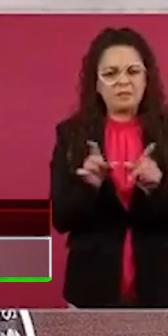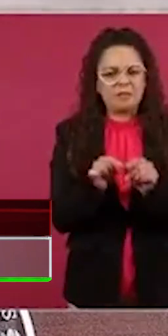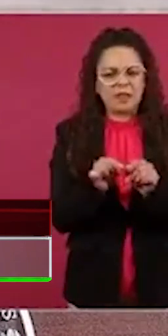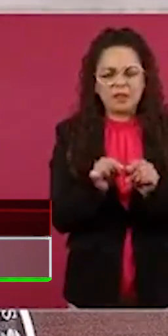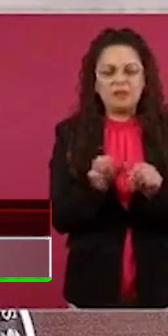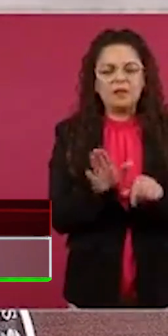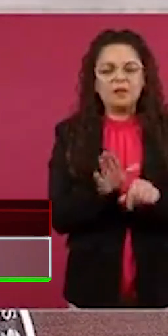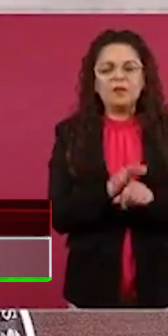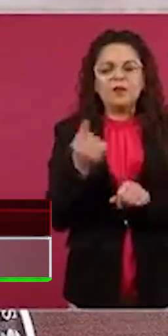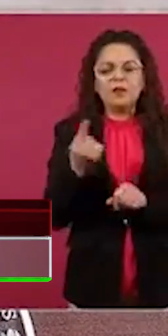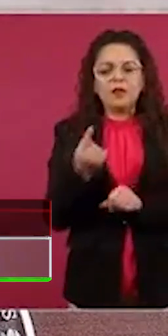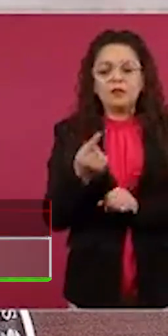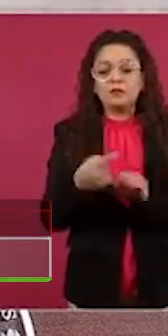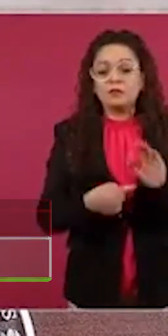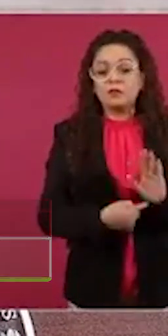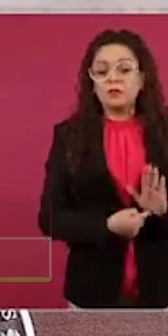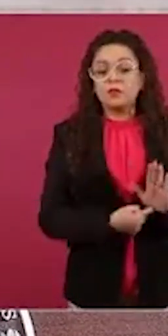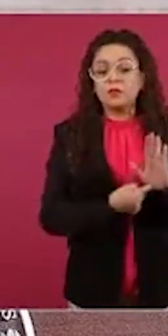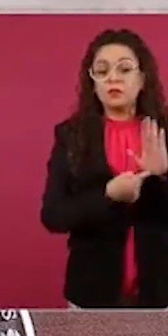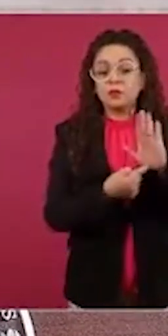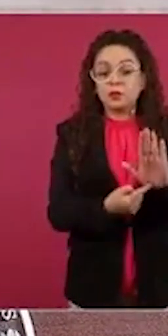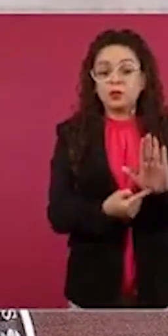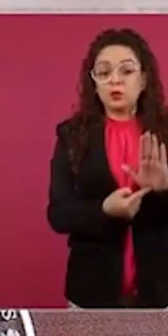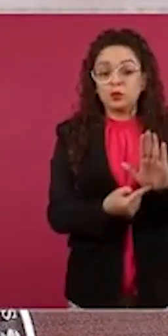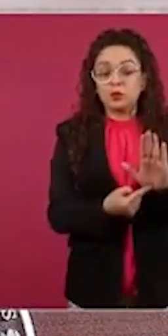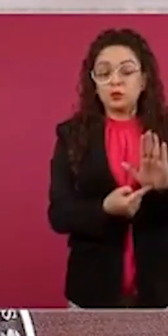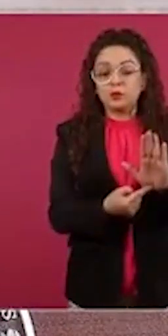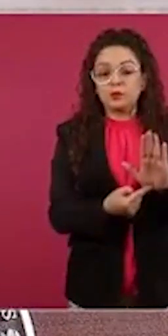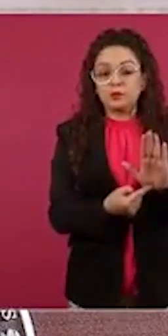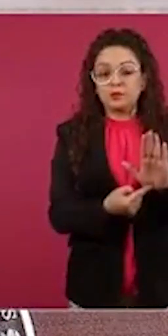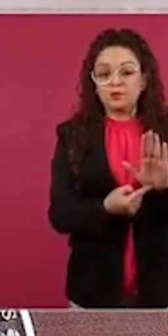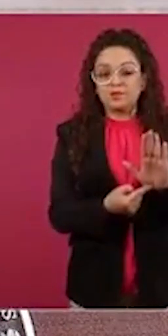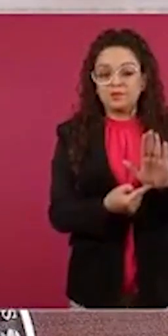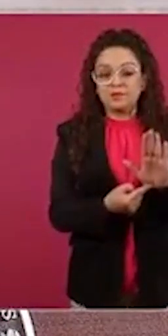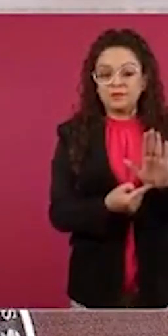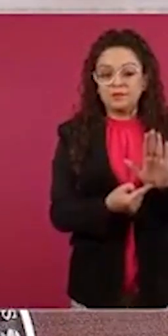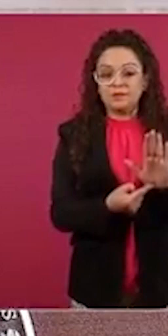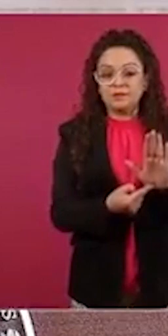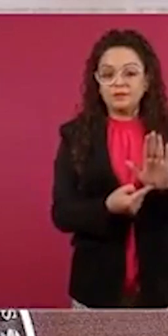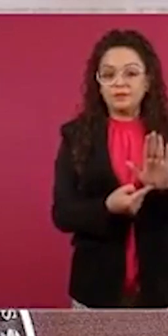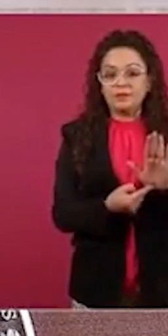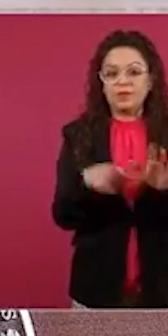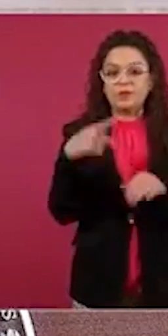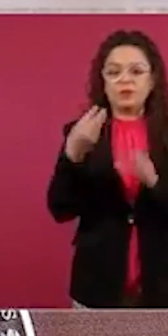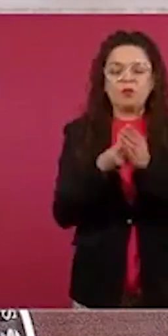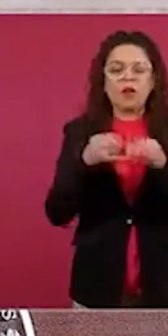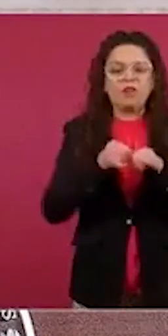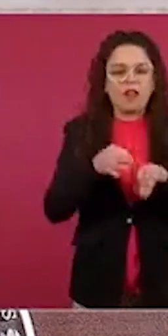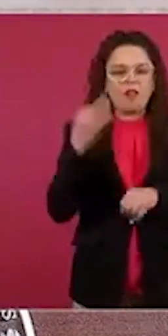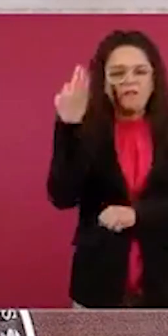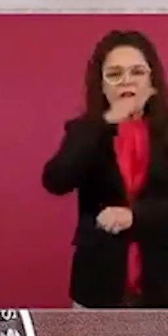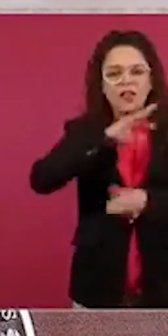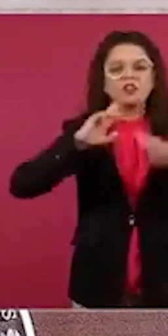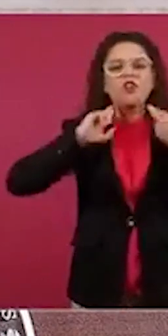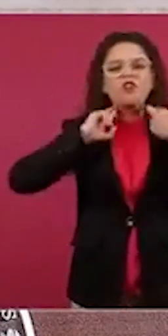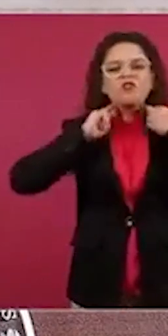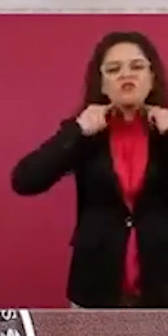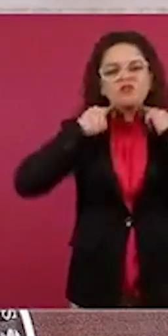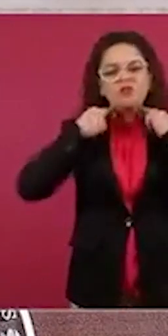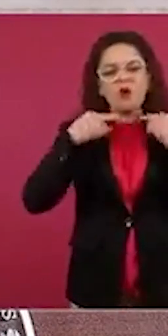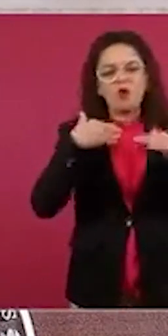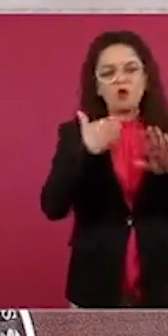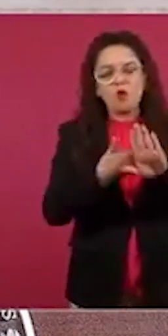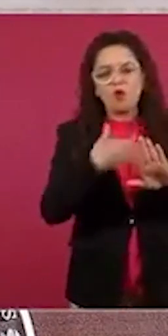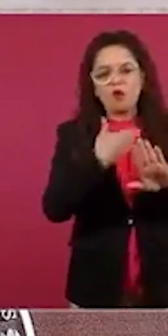análisis que realizó la plataforma share of Boys el cual señala que el 90 de las encuestas que usaron el hashtag narcopresidente